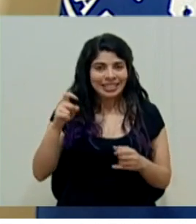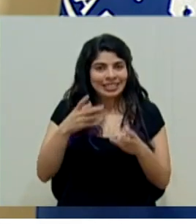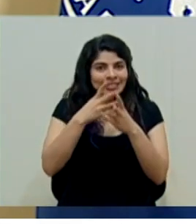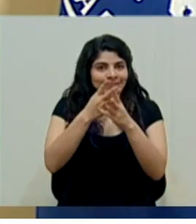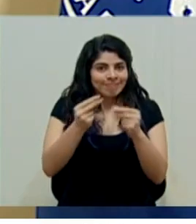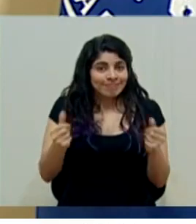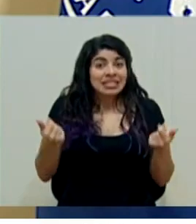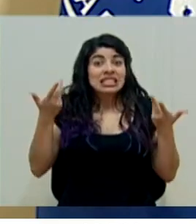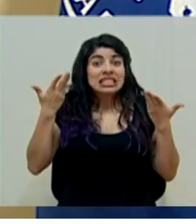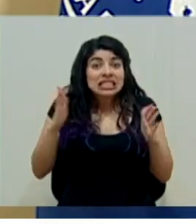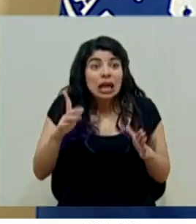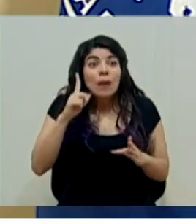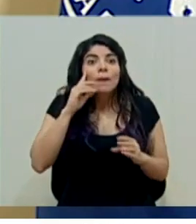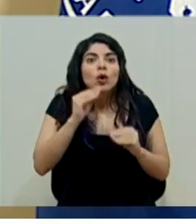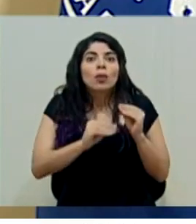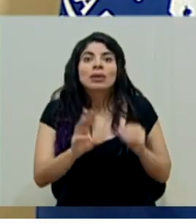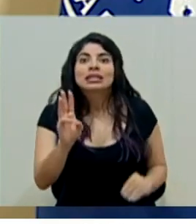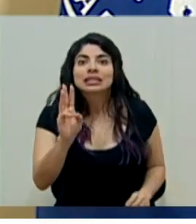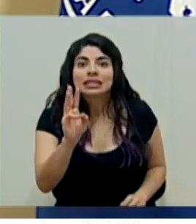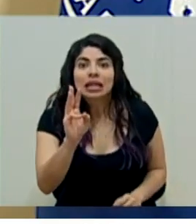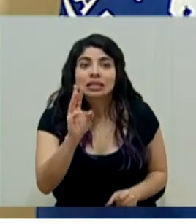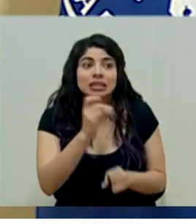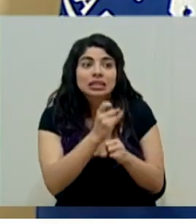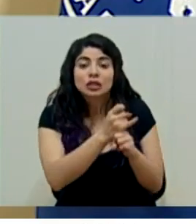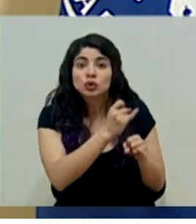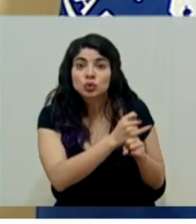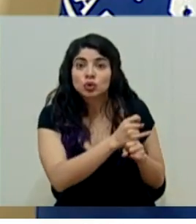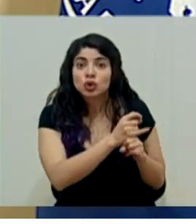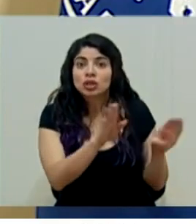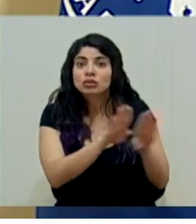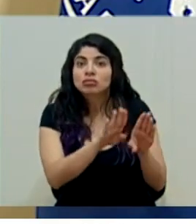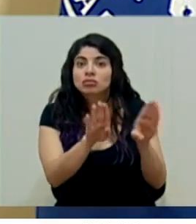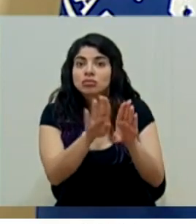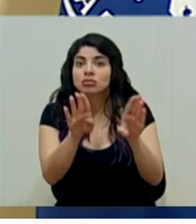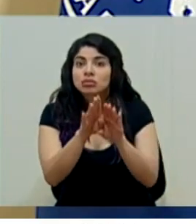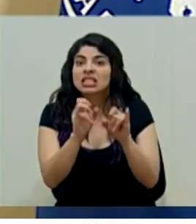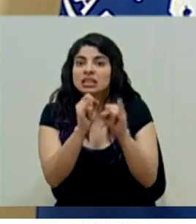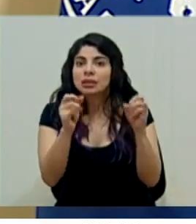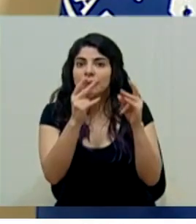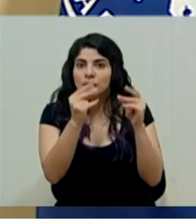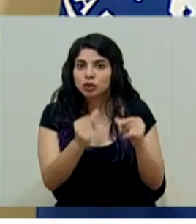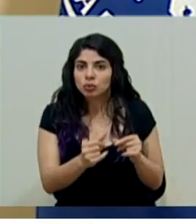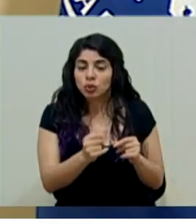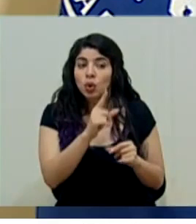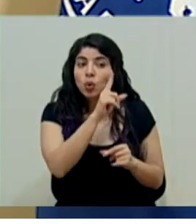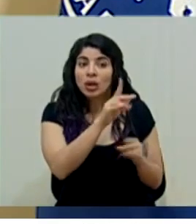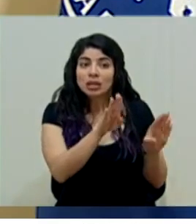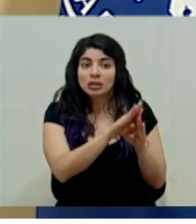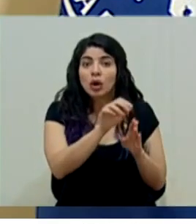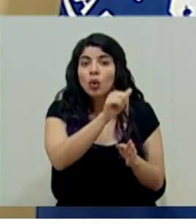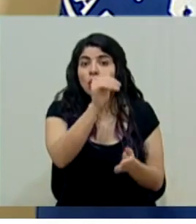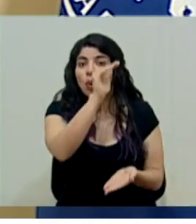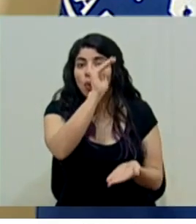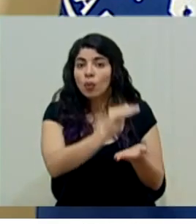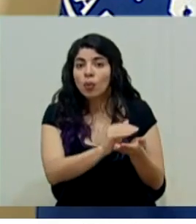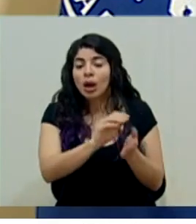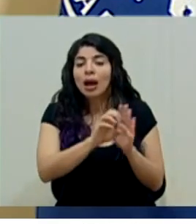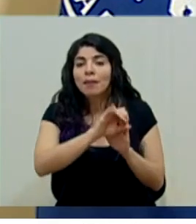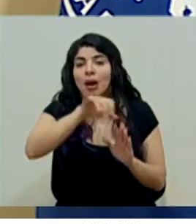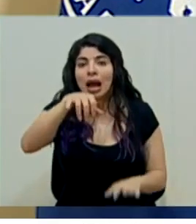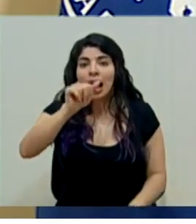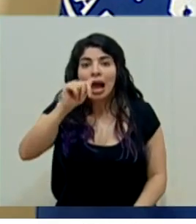Ya hay al menos 6 instituciones sin contenido presupuestario que fueron cerradas, una cerrada más y otra minimizada, como fue el caso de